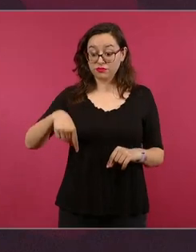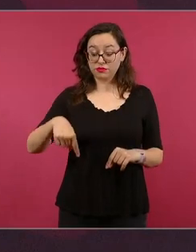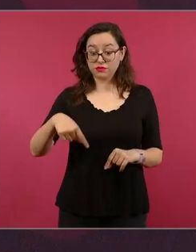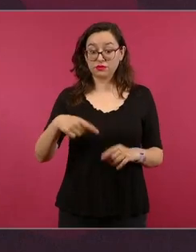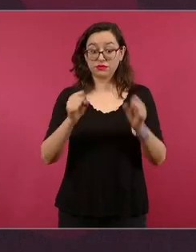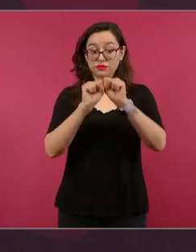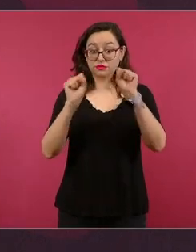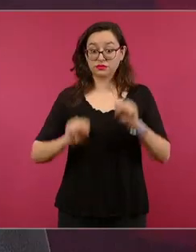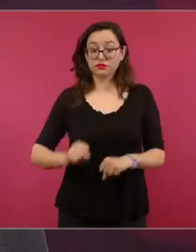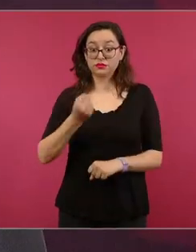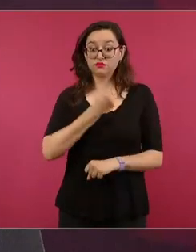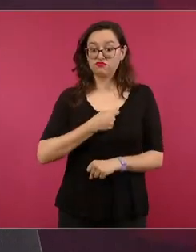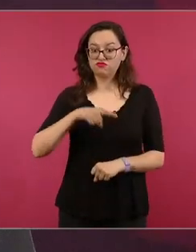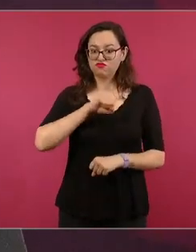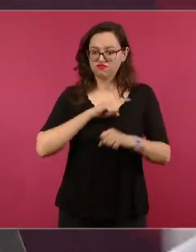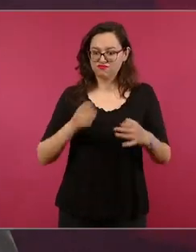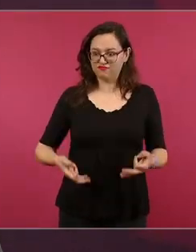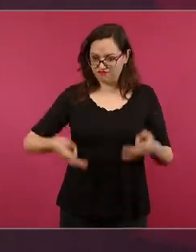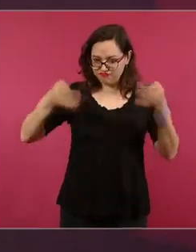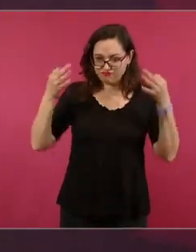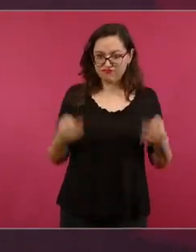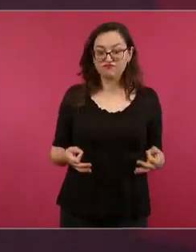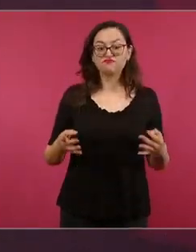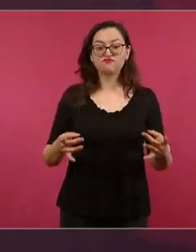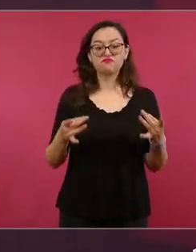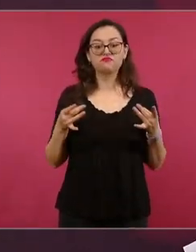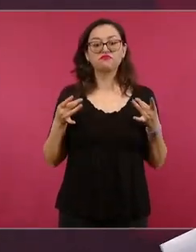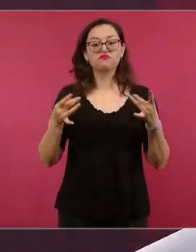mundo. Ya